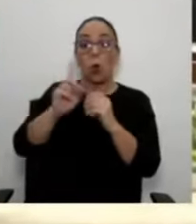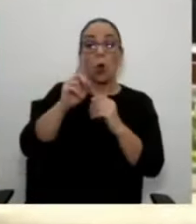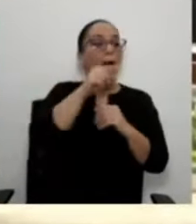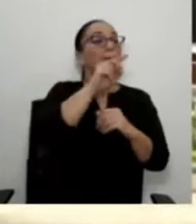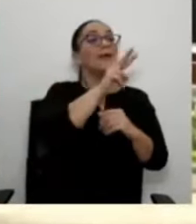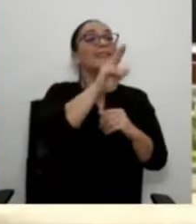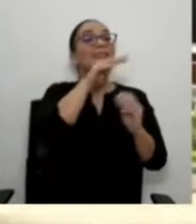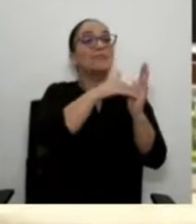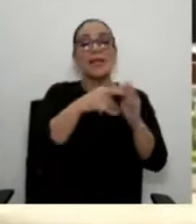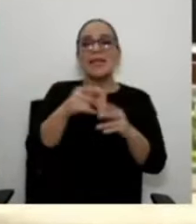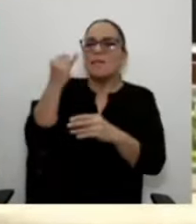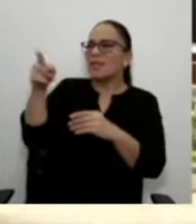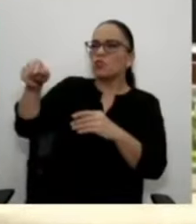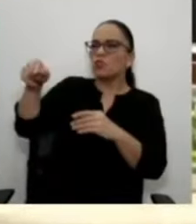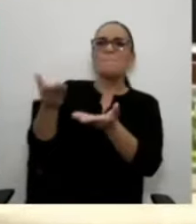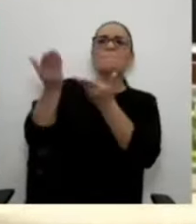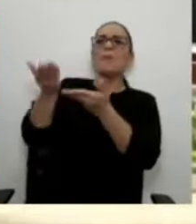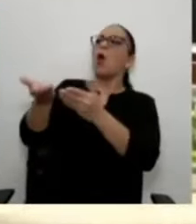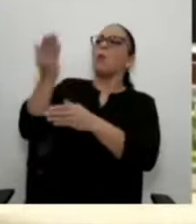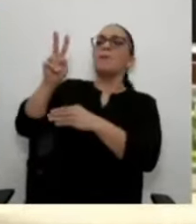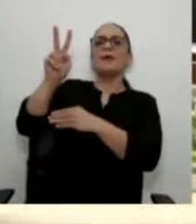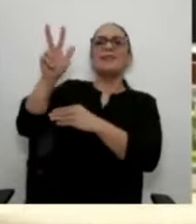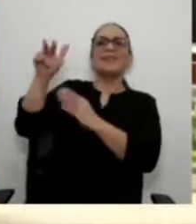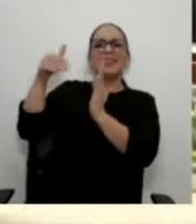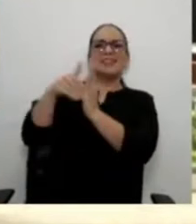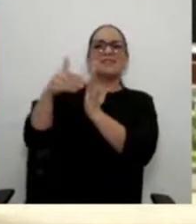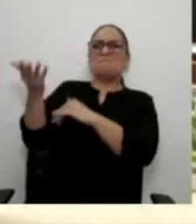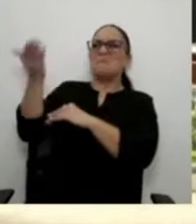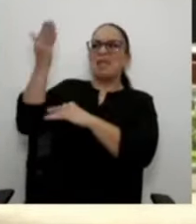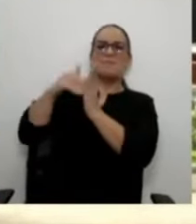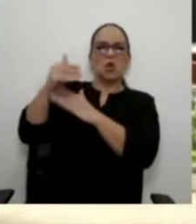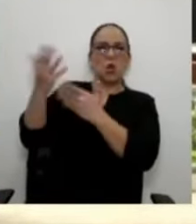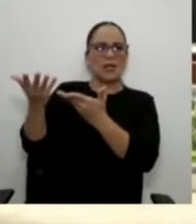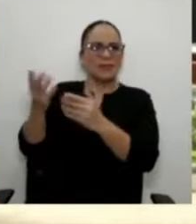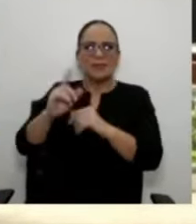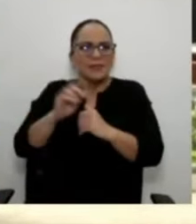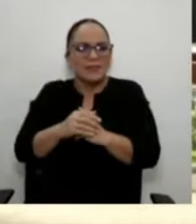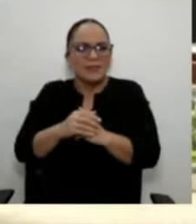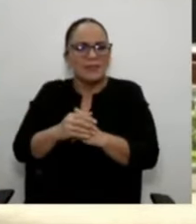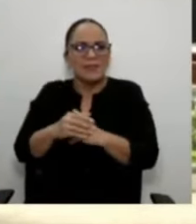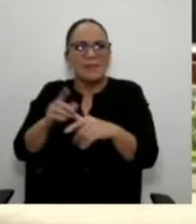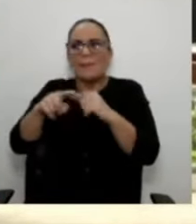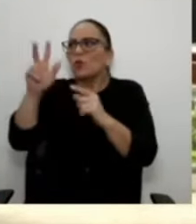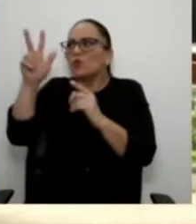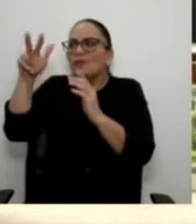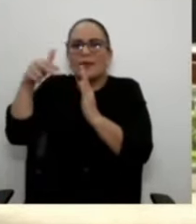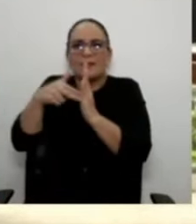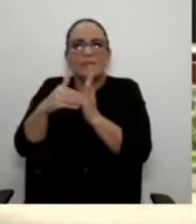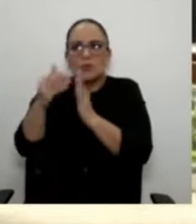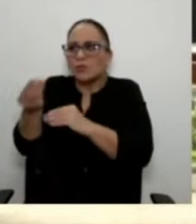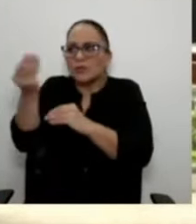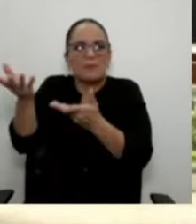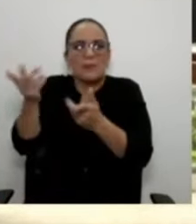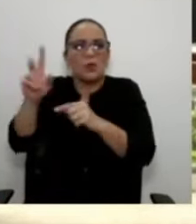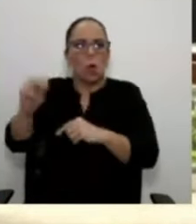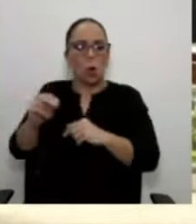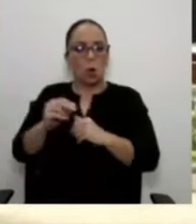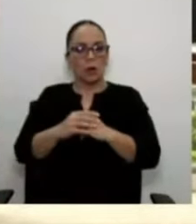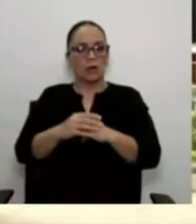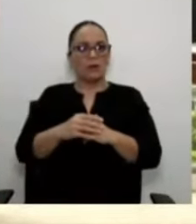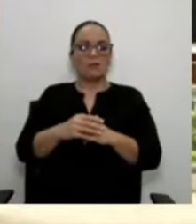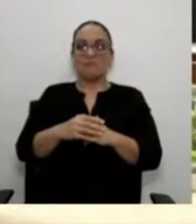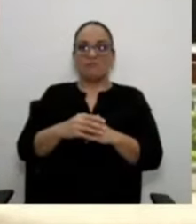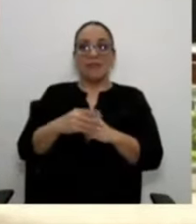23.000, cuando lo que corresponde es menos de 3.900. La tienen perdida con 150